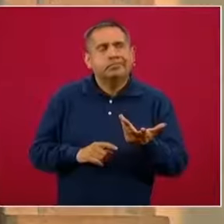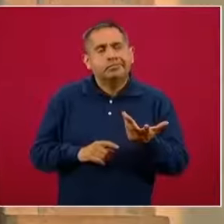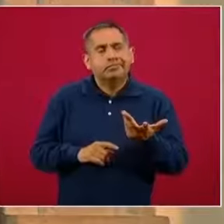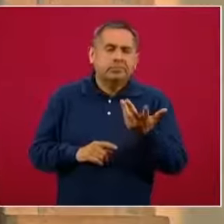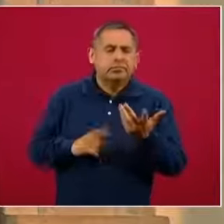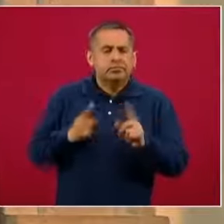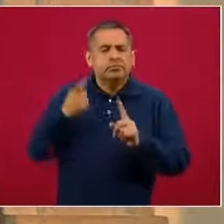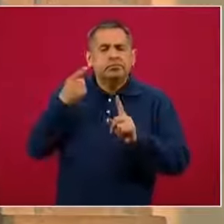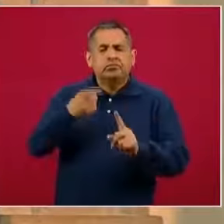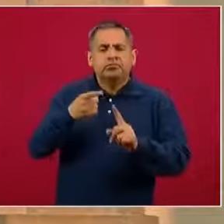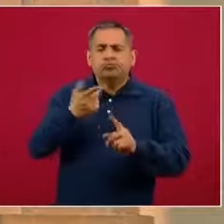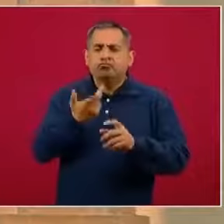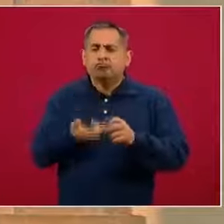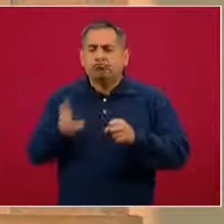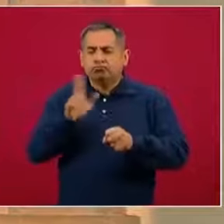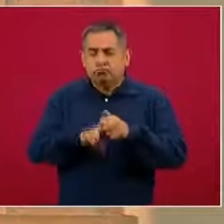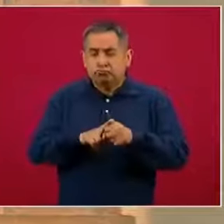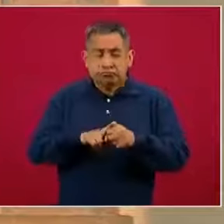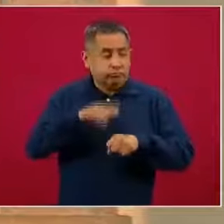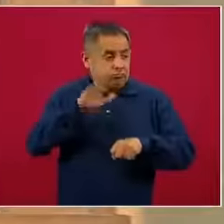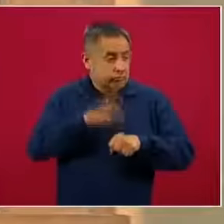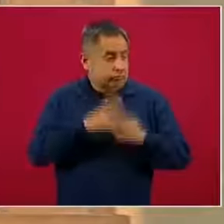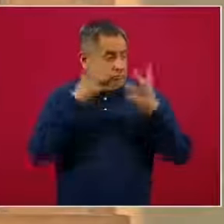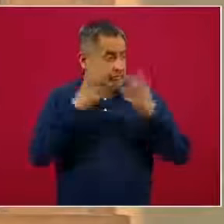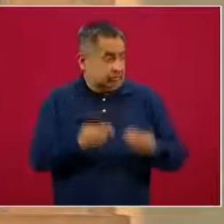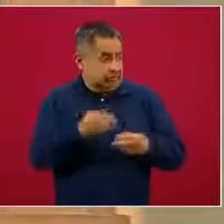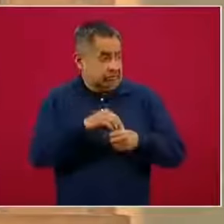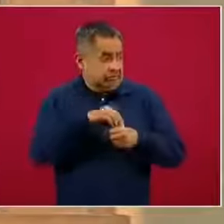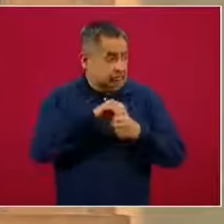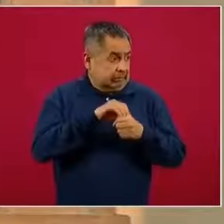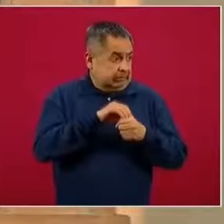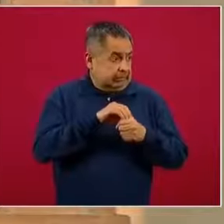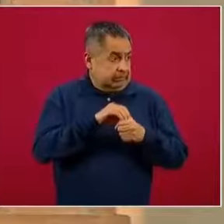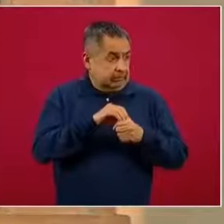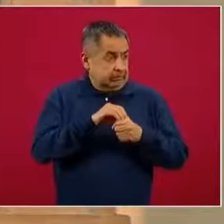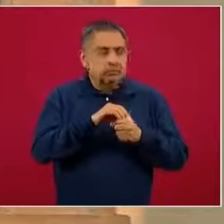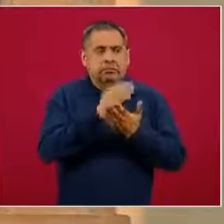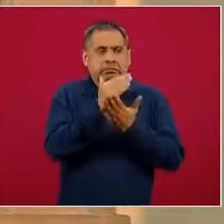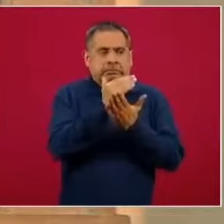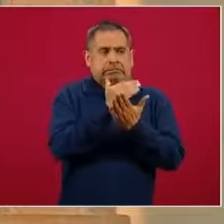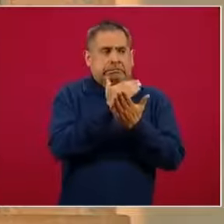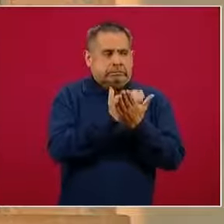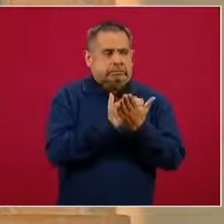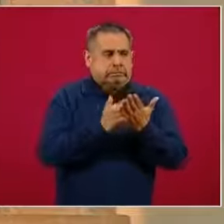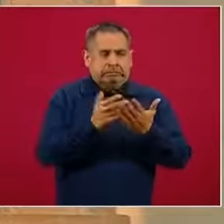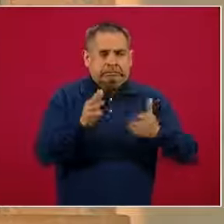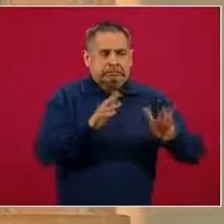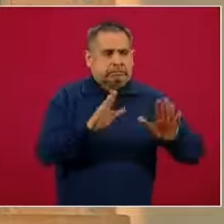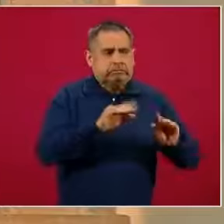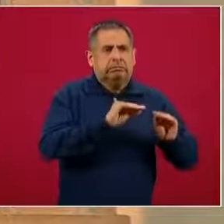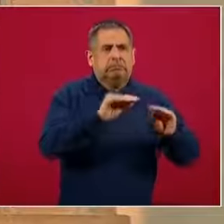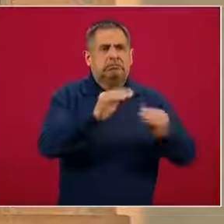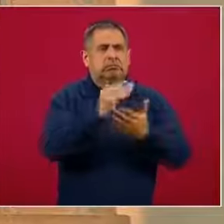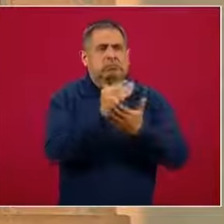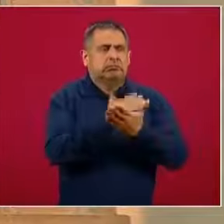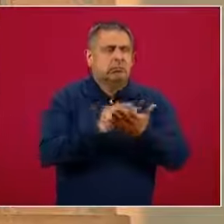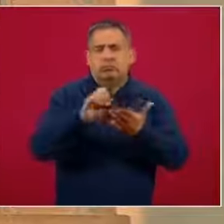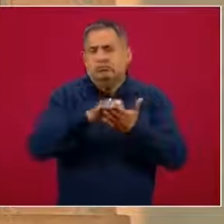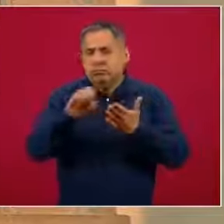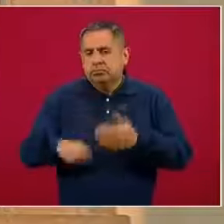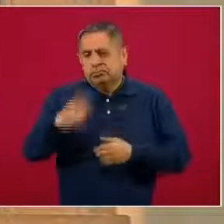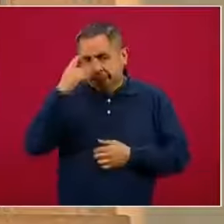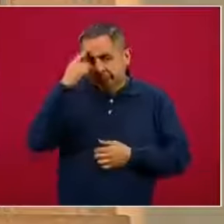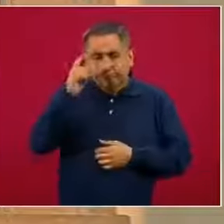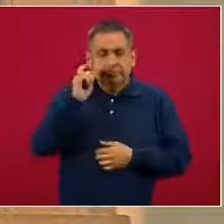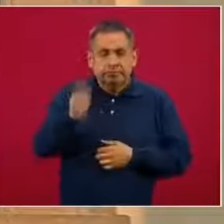los hospitales que tienen mayor ocupación empiecen a liberar un poco. Hemos hecho muchísimas estrategias. Una de ellas ha